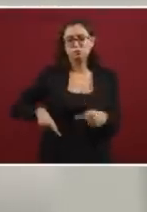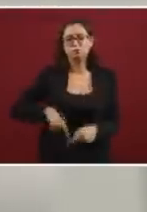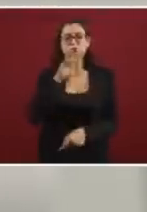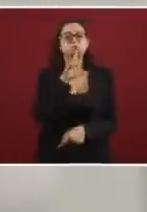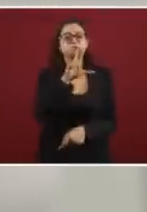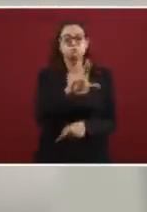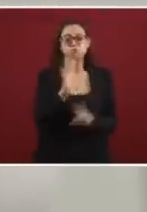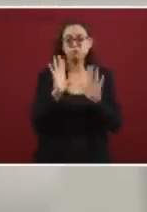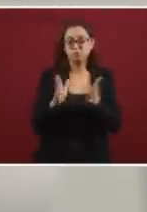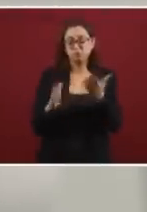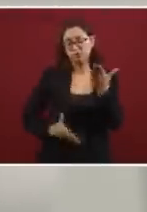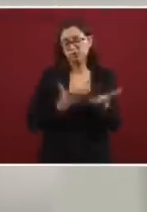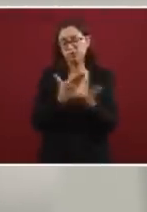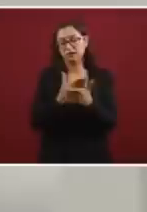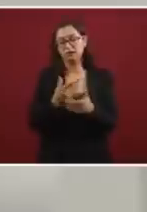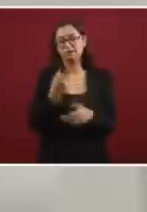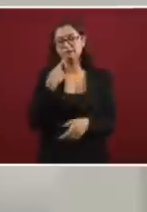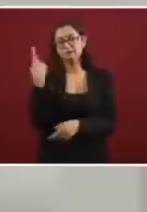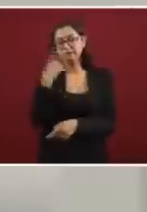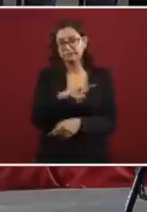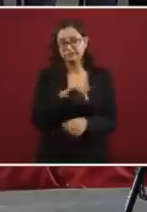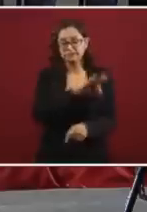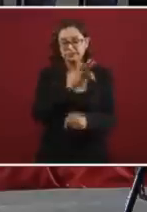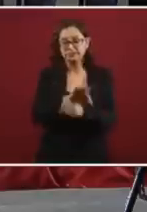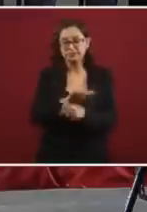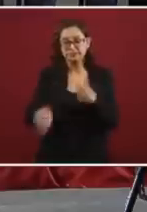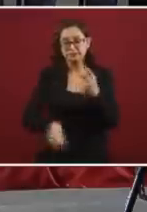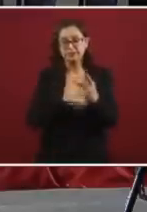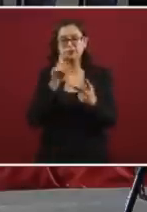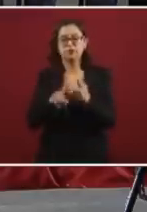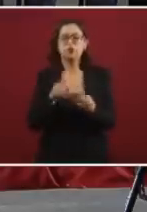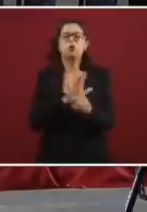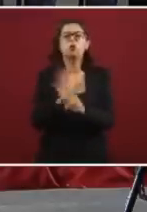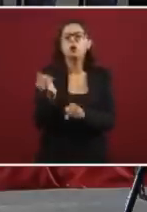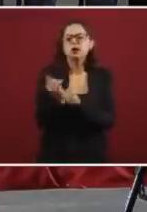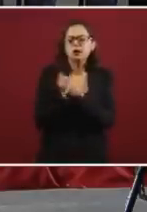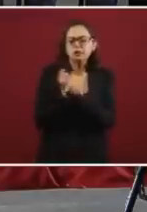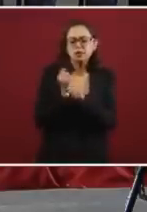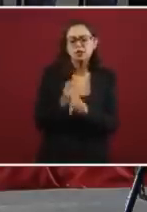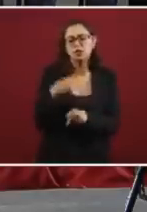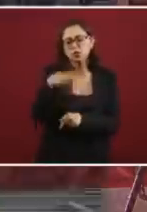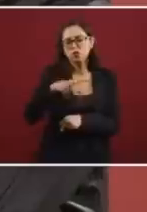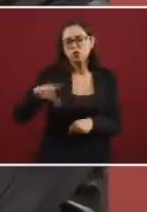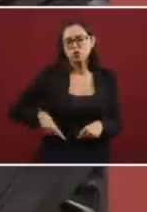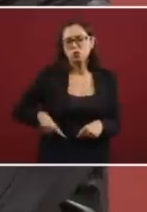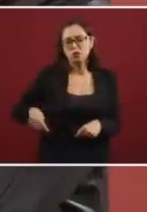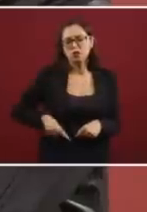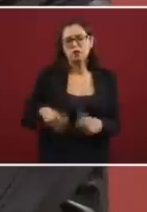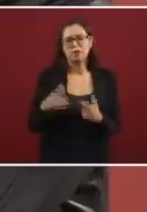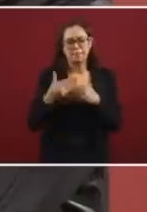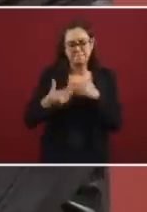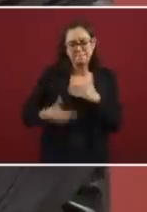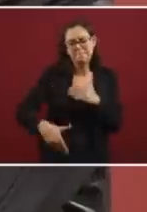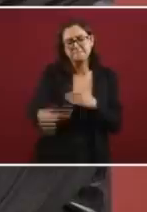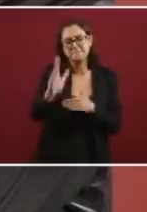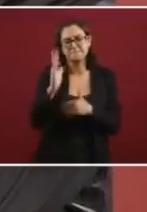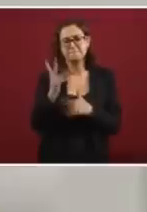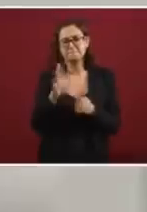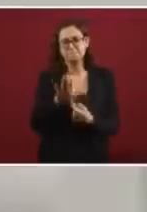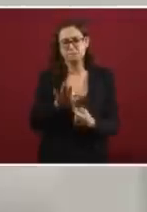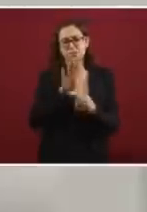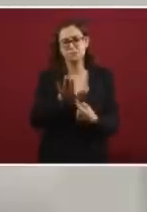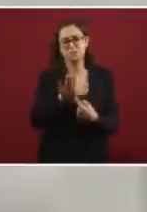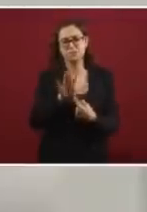presentando una querella para defenderse y que investigaciones va a ser sumó el gobierno que usted encabeza a partir de todas las revelaciones